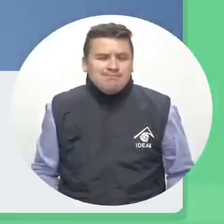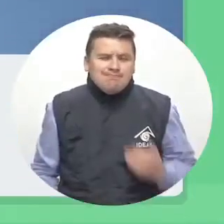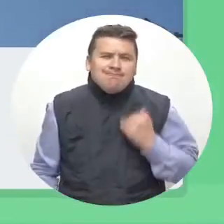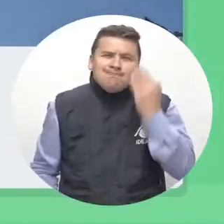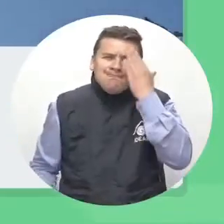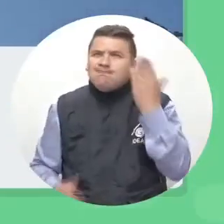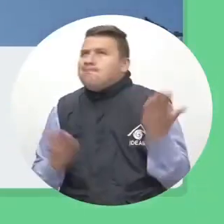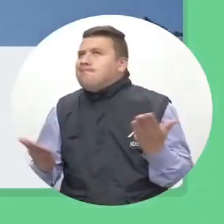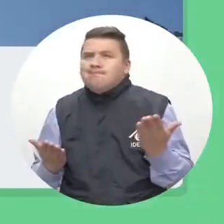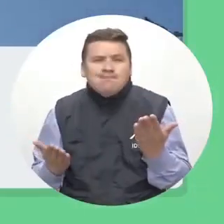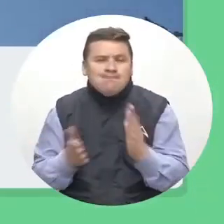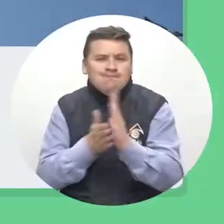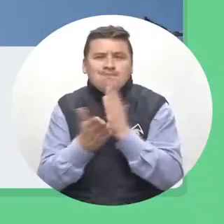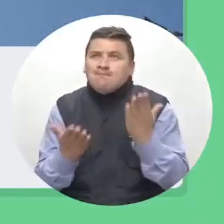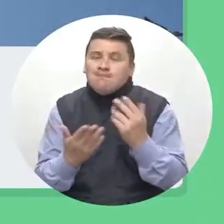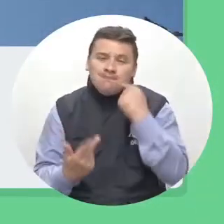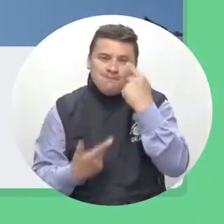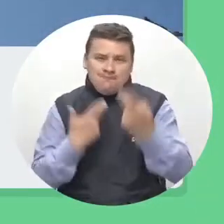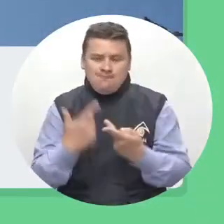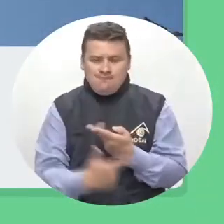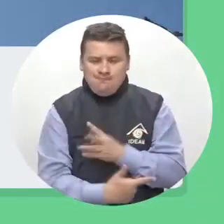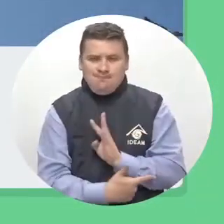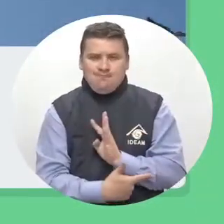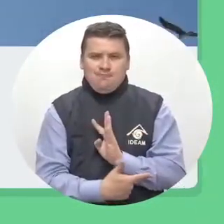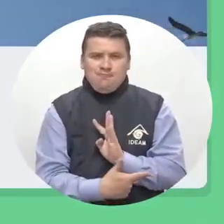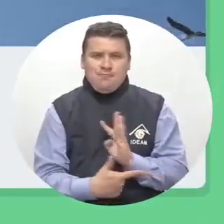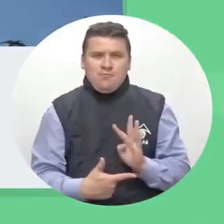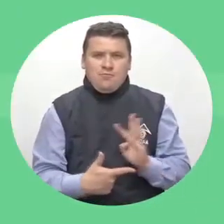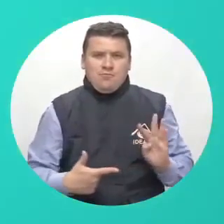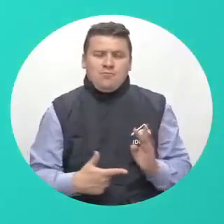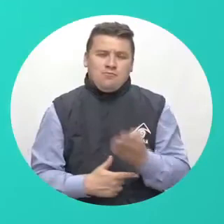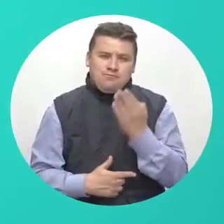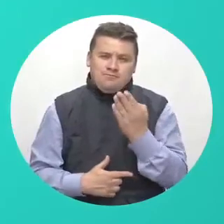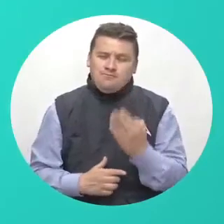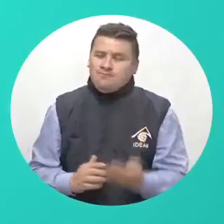Para mayor información sobre el pronóstico del tiempo, visítenos en